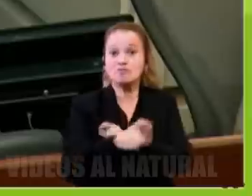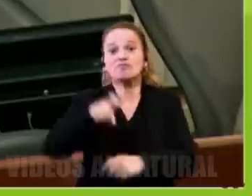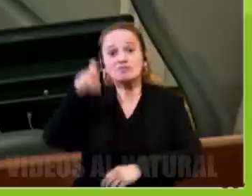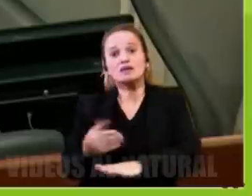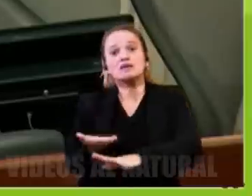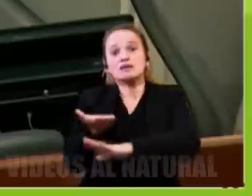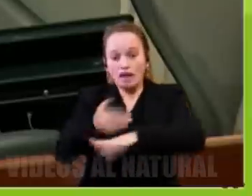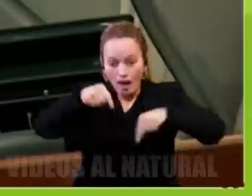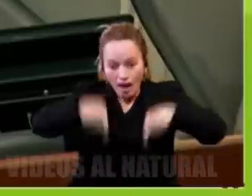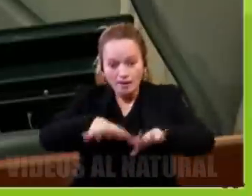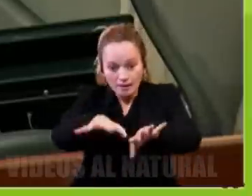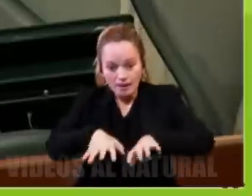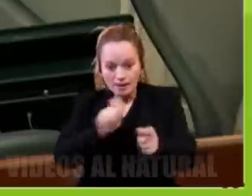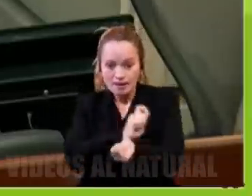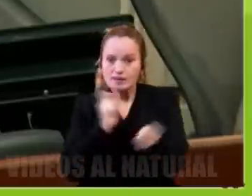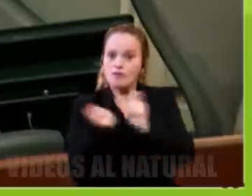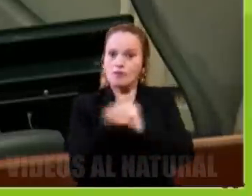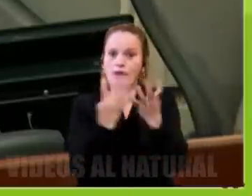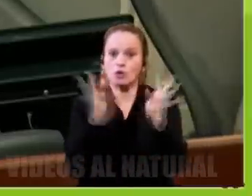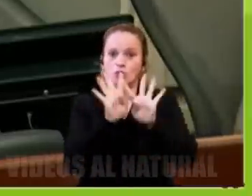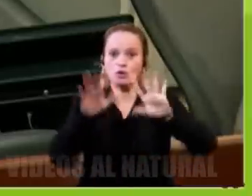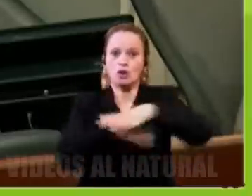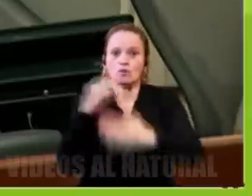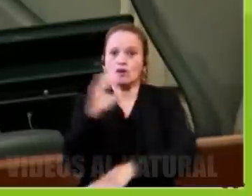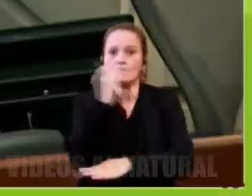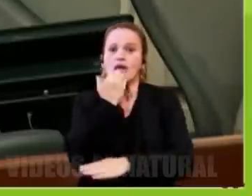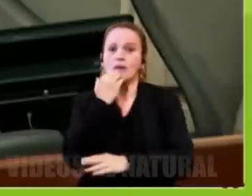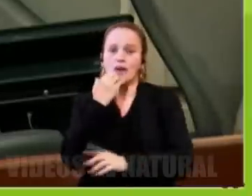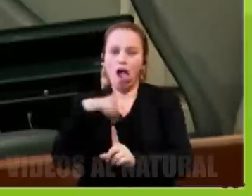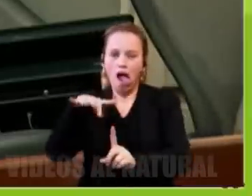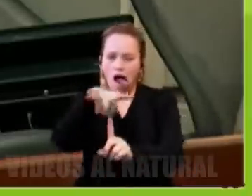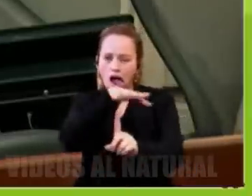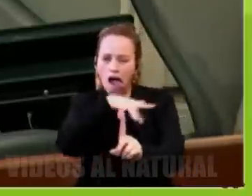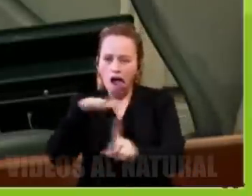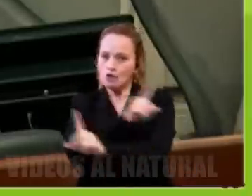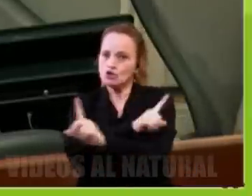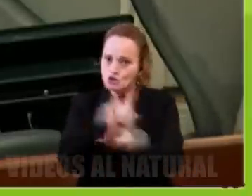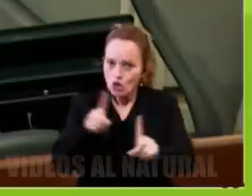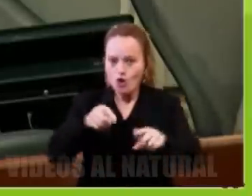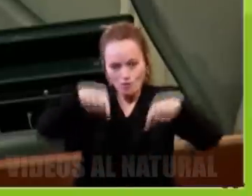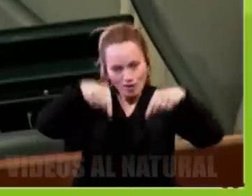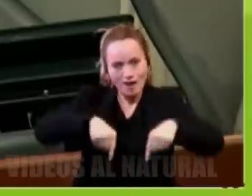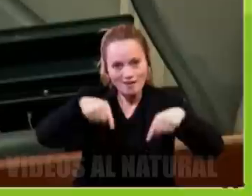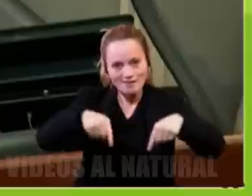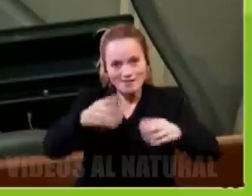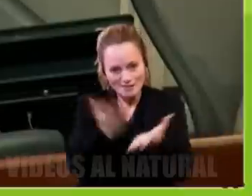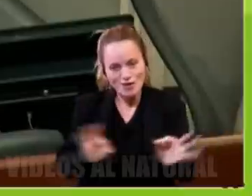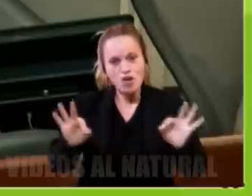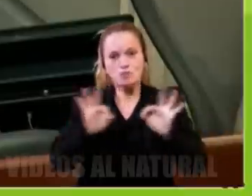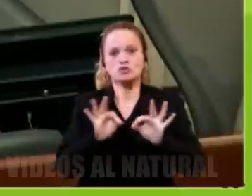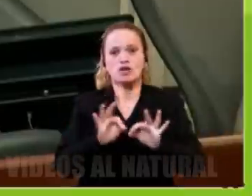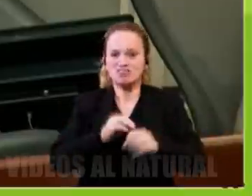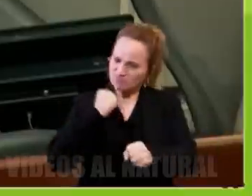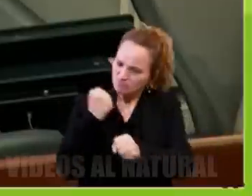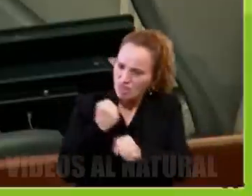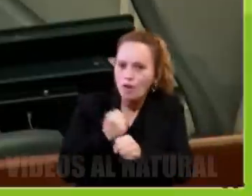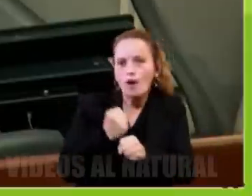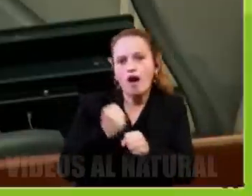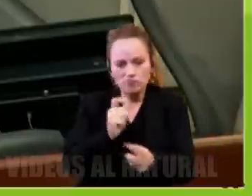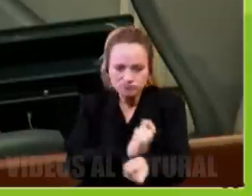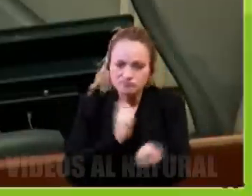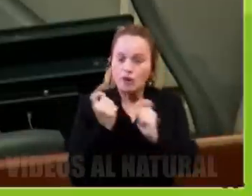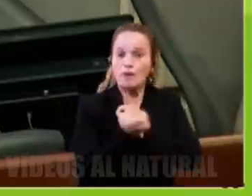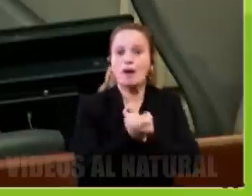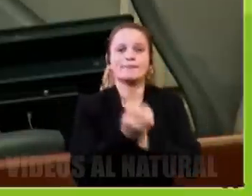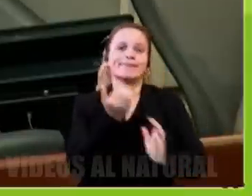la necesidad de que aquí se hagan cambios de verdad, no maquillajes estéticos donde no se hace absolutamente nada,